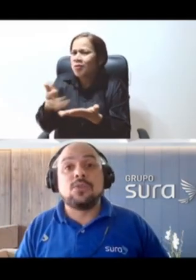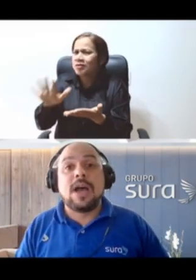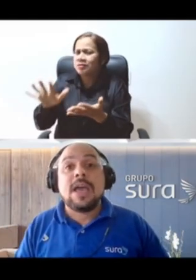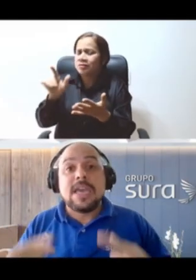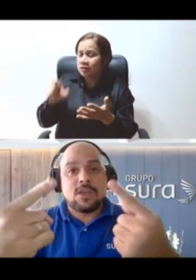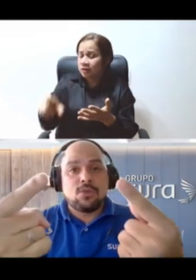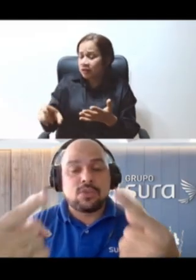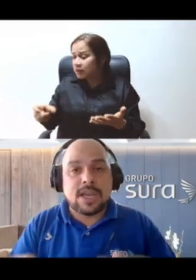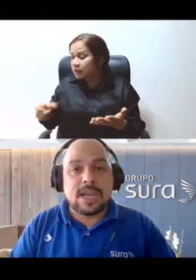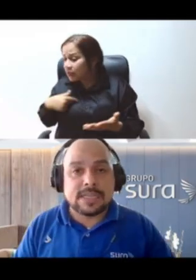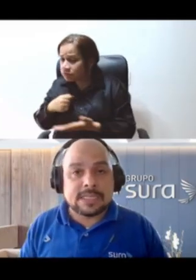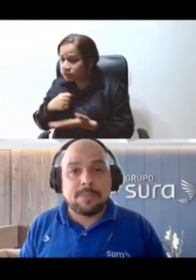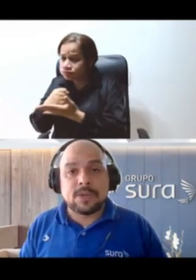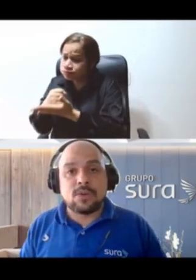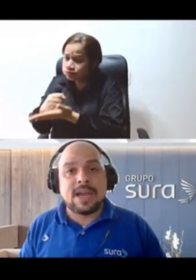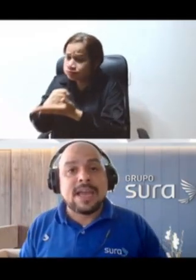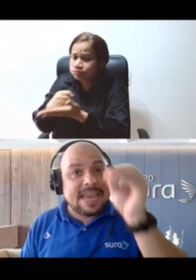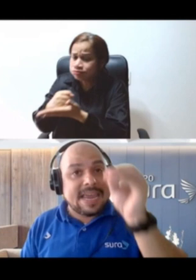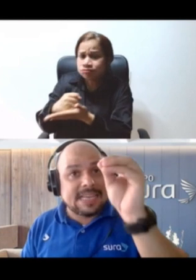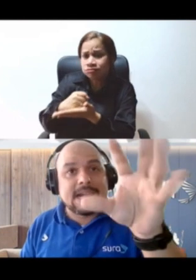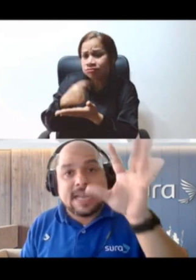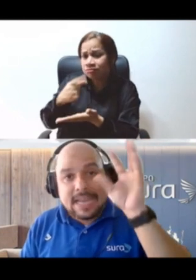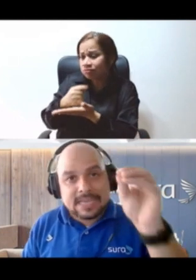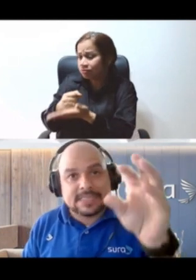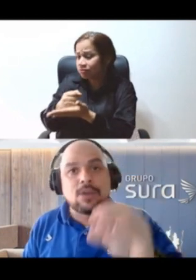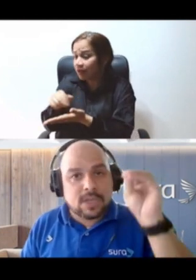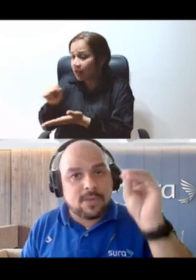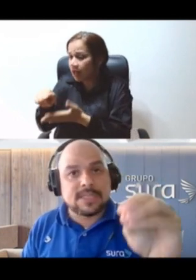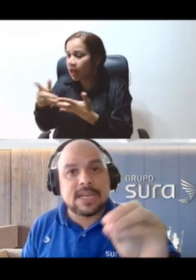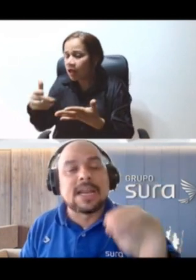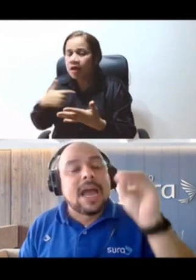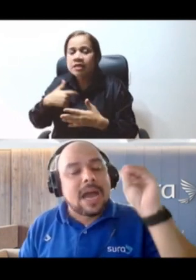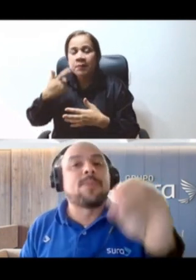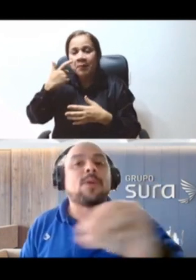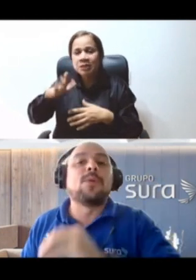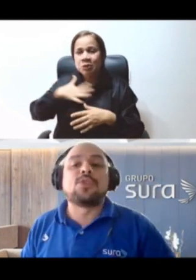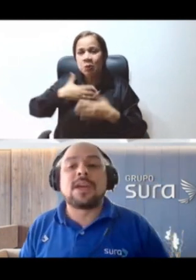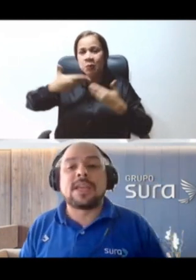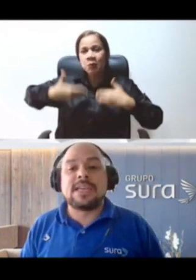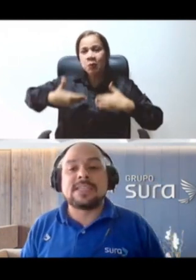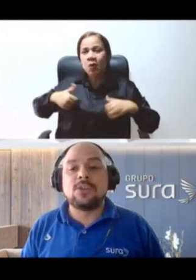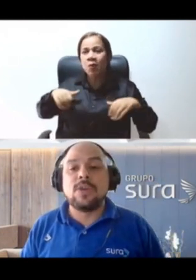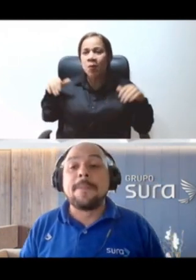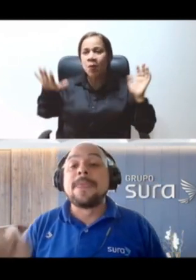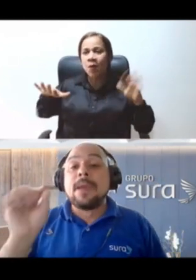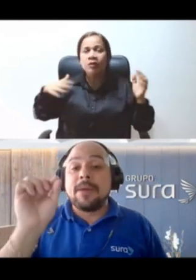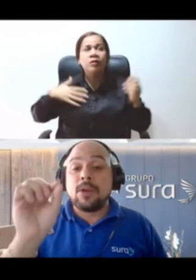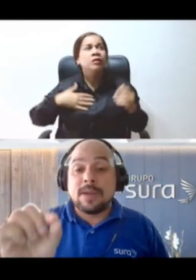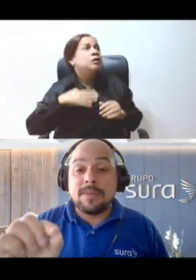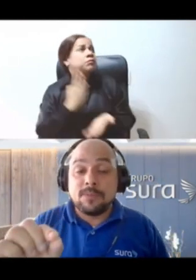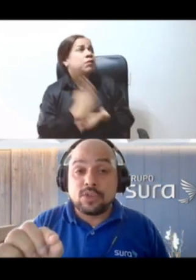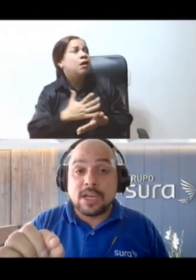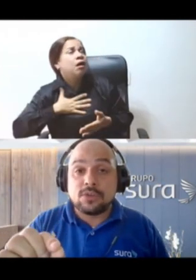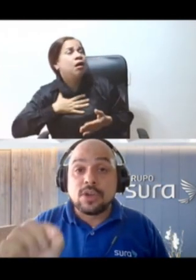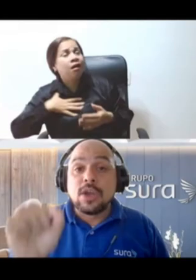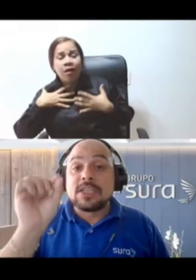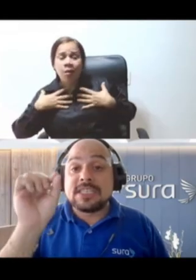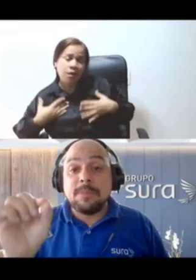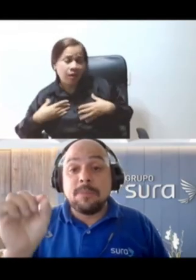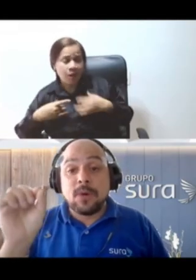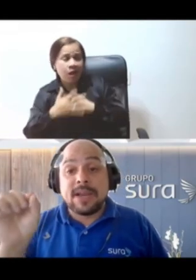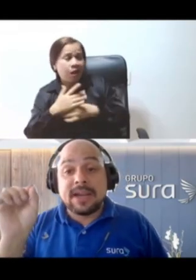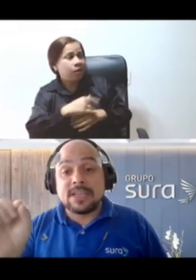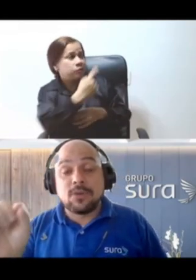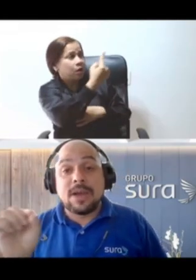que necesita ayuda y tú seas esa persona, ese ángel, esa luz que va a llegar a proporcionar esa ayuda. Pero también,